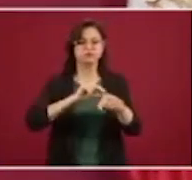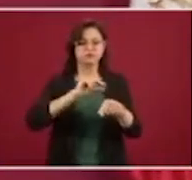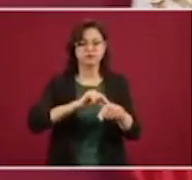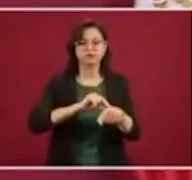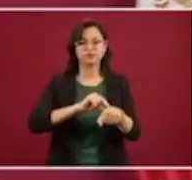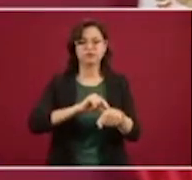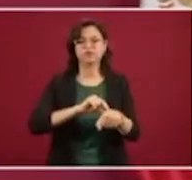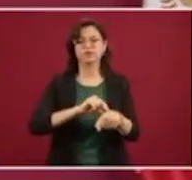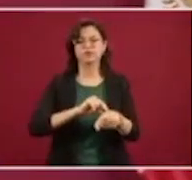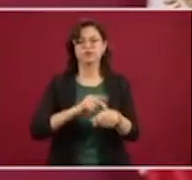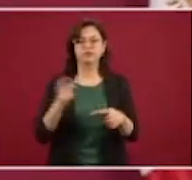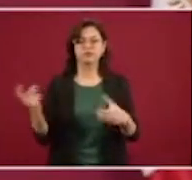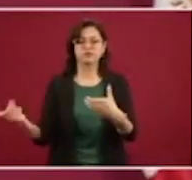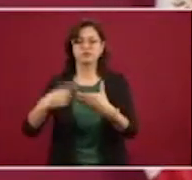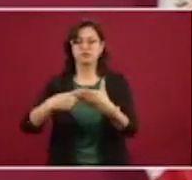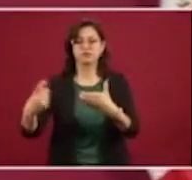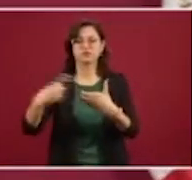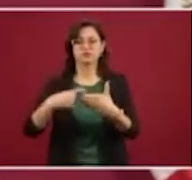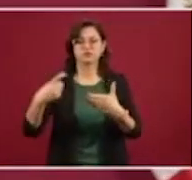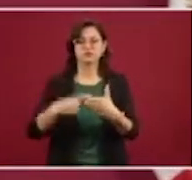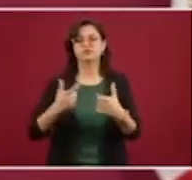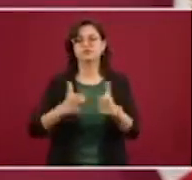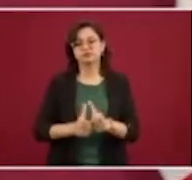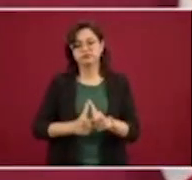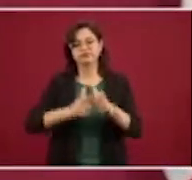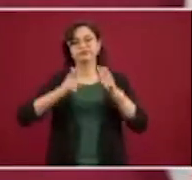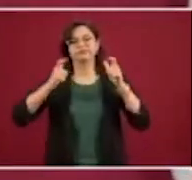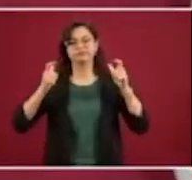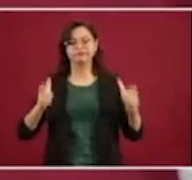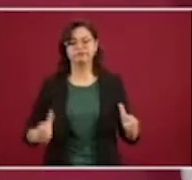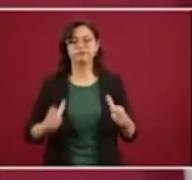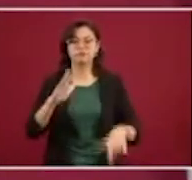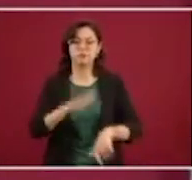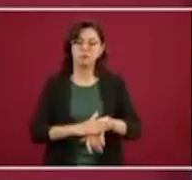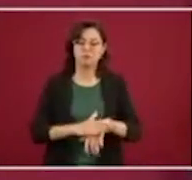médicos, para reforzar